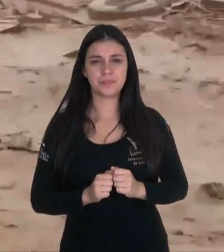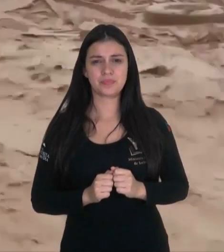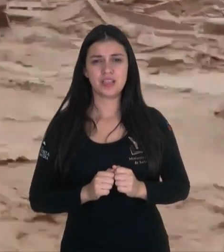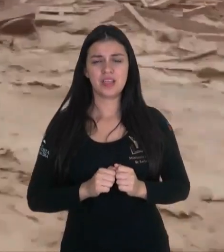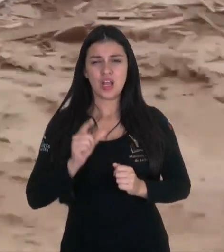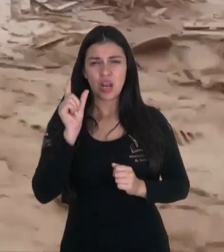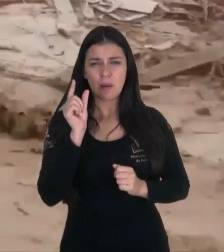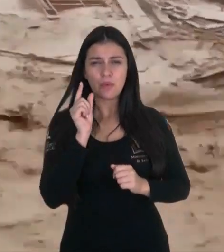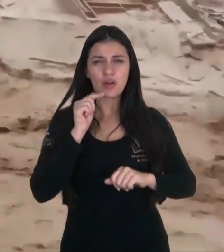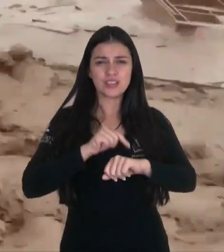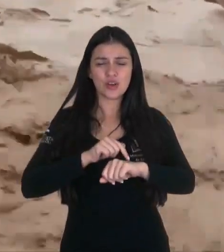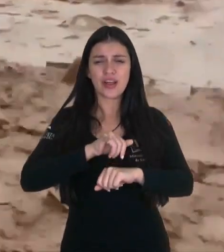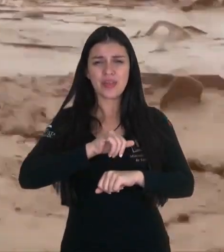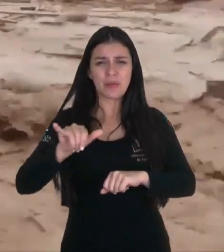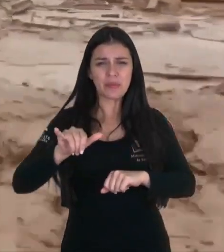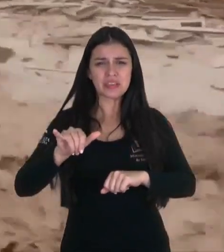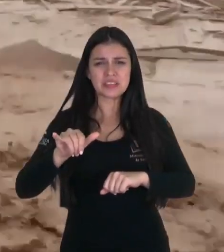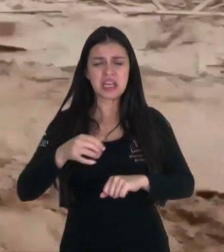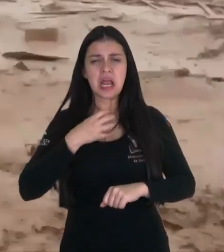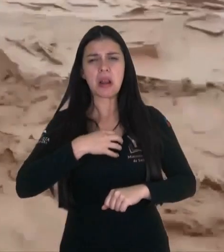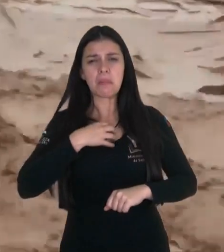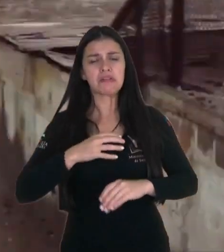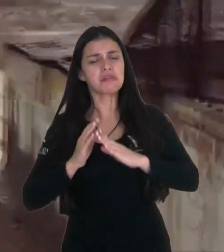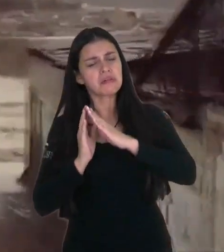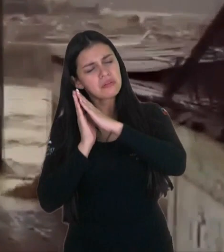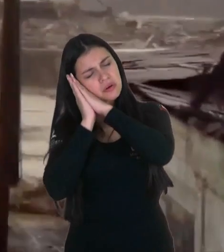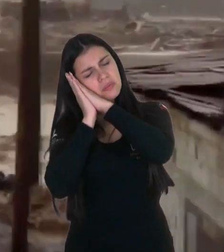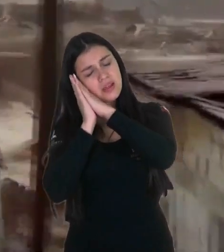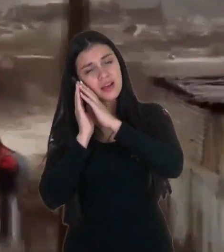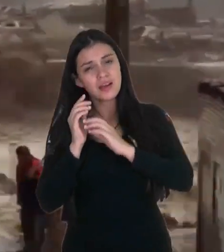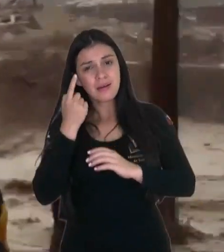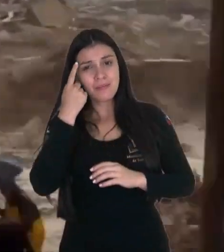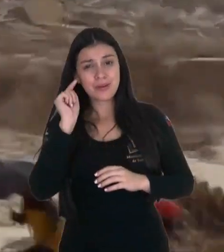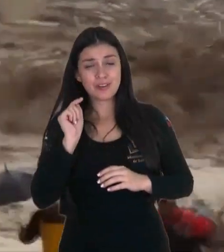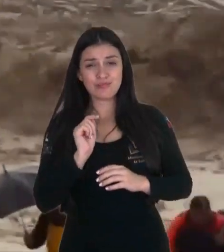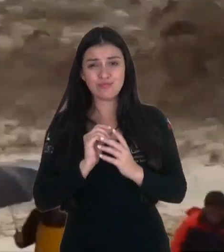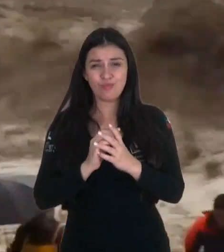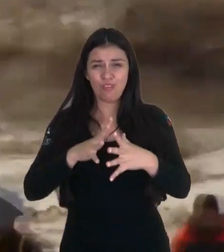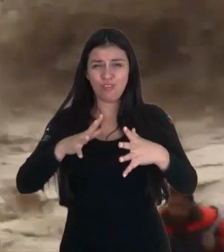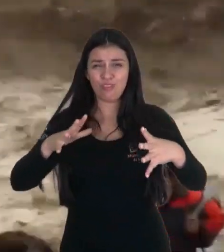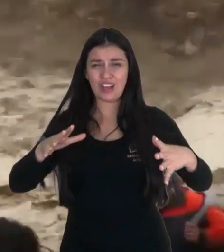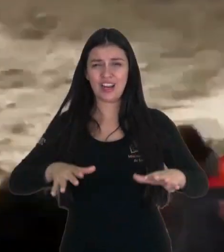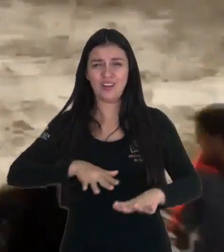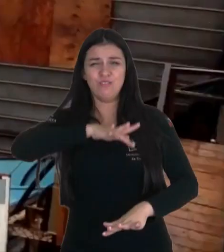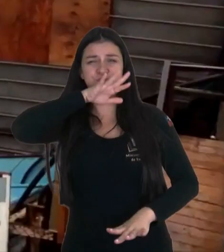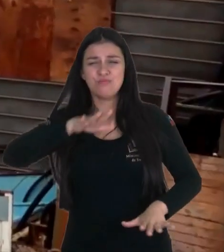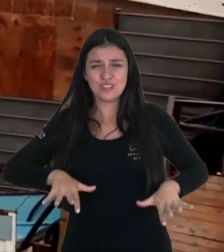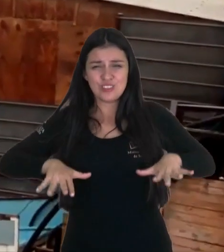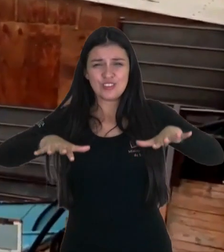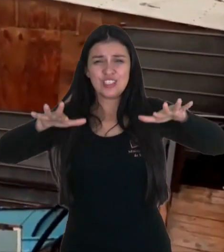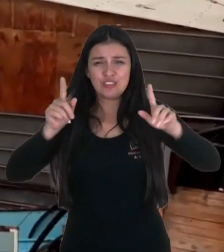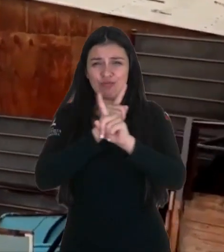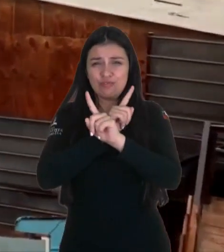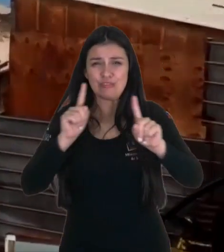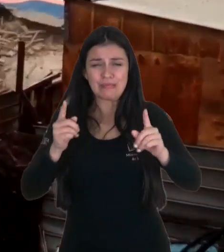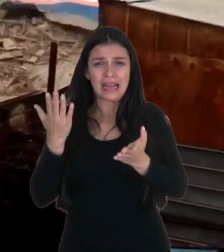Pocas horas después, mientras el pastor dormía, un gran aluvión de una magnitud nunca antes vista llegaba a la